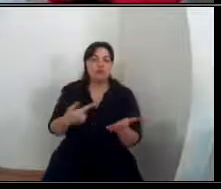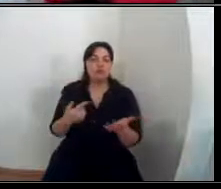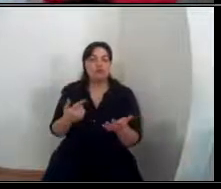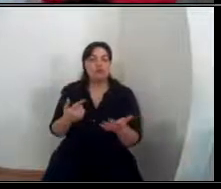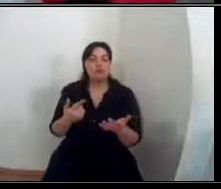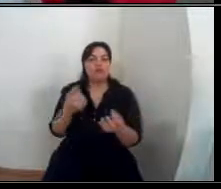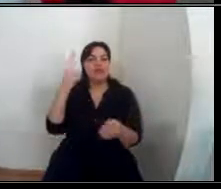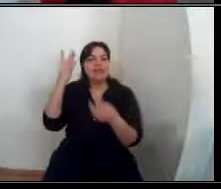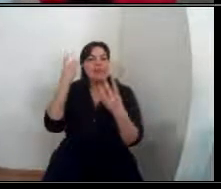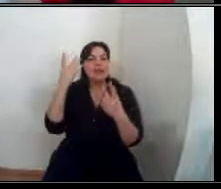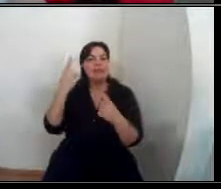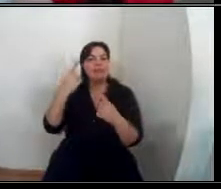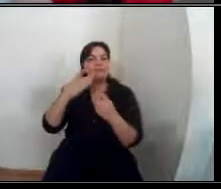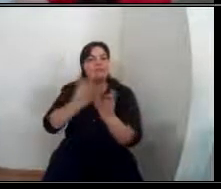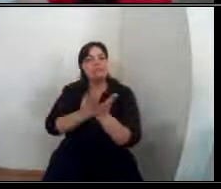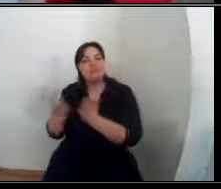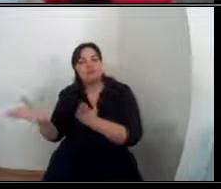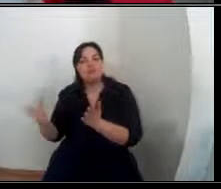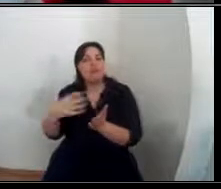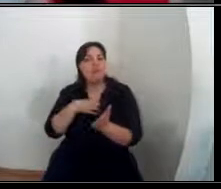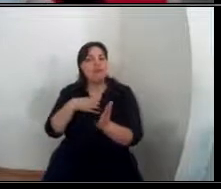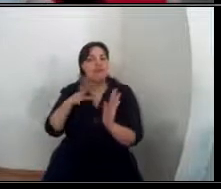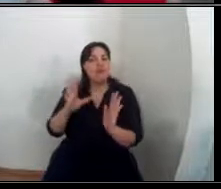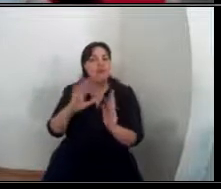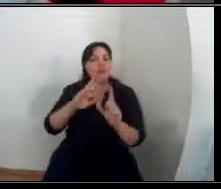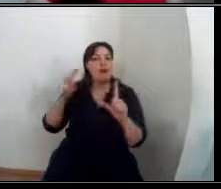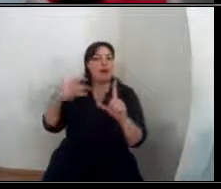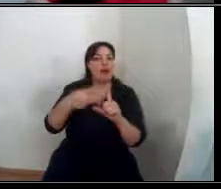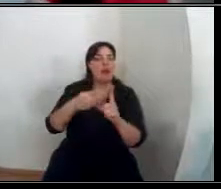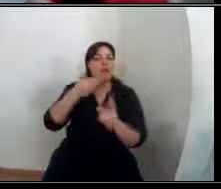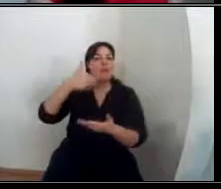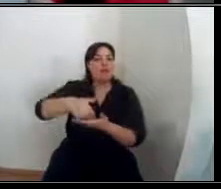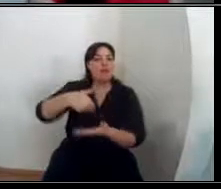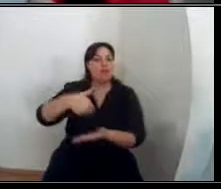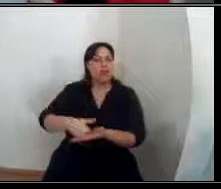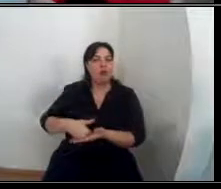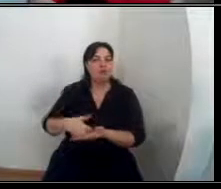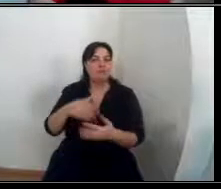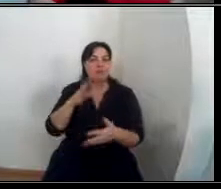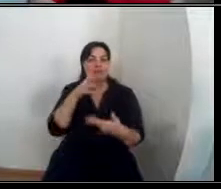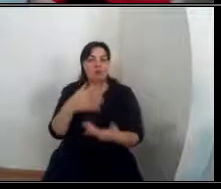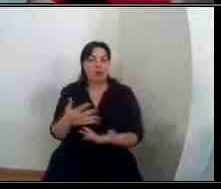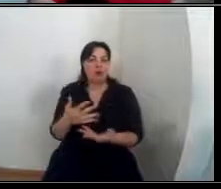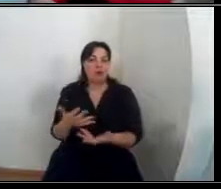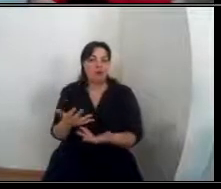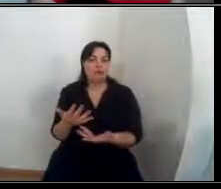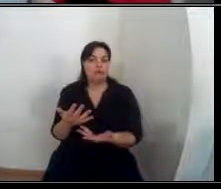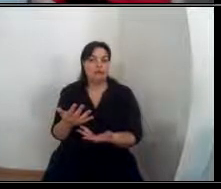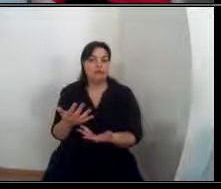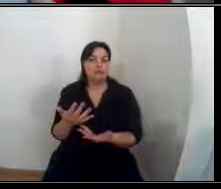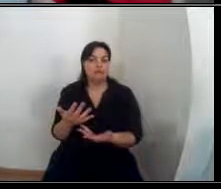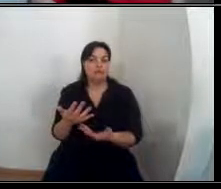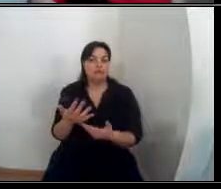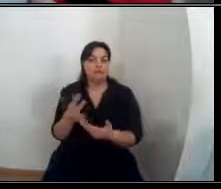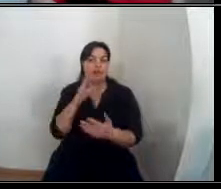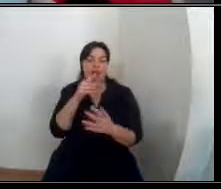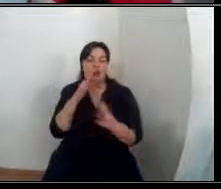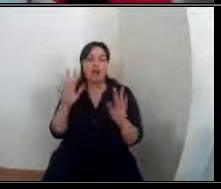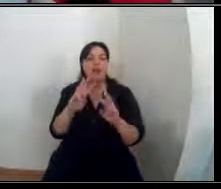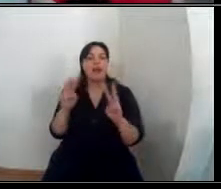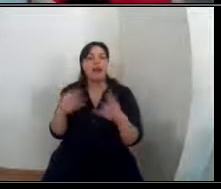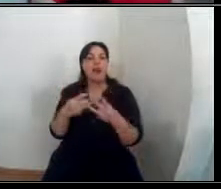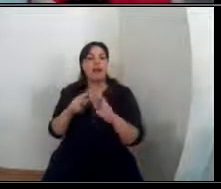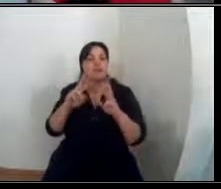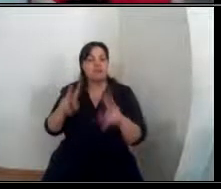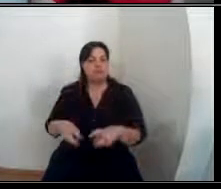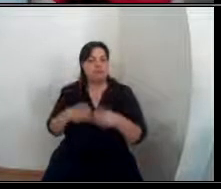mucho las actividades, a sugerencias a través de nuestra página web, que actualmente es verdad que está en reestructuración, pero pueden